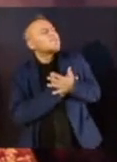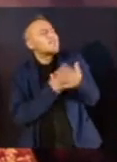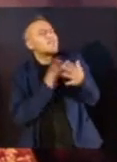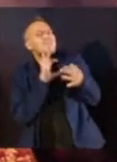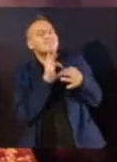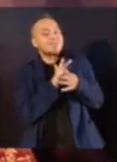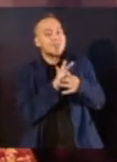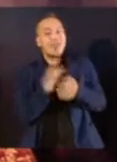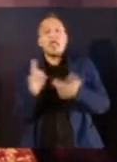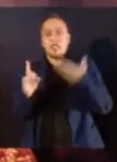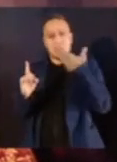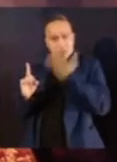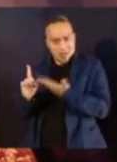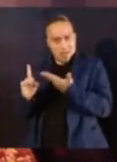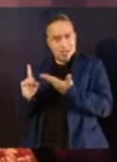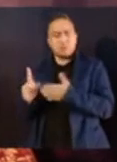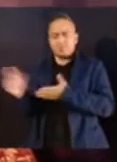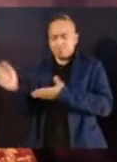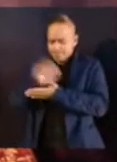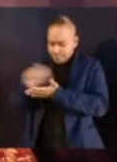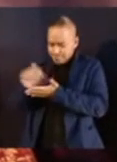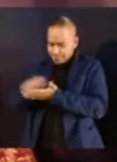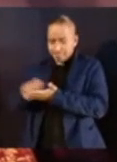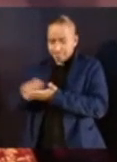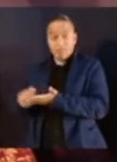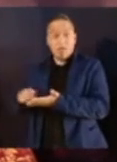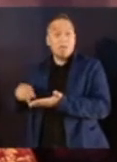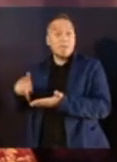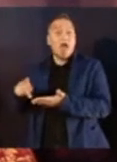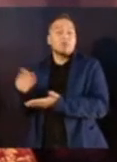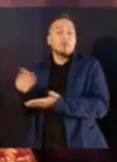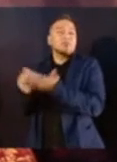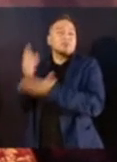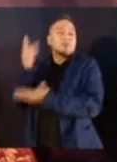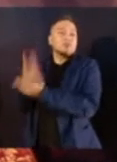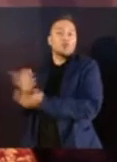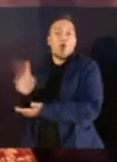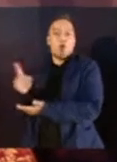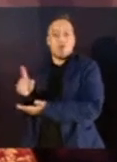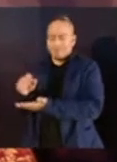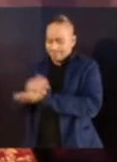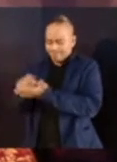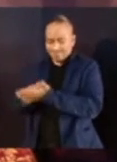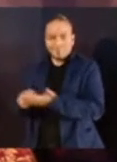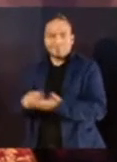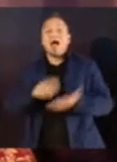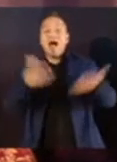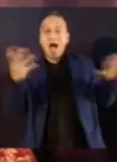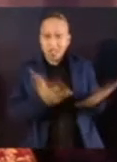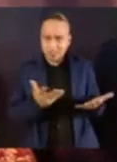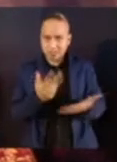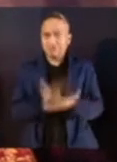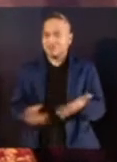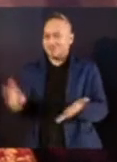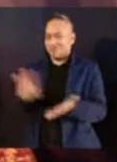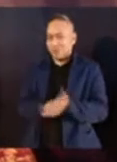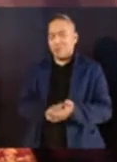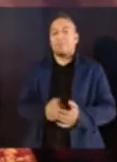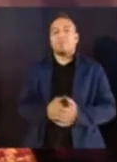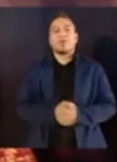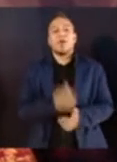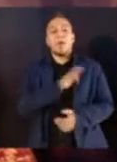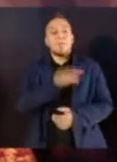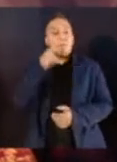esos intelectuales que creen en la acción. Se puede decir que hay dos tendencias